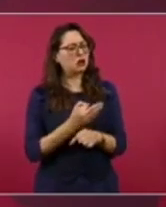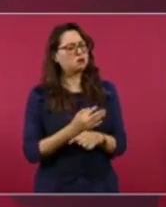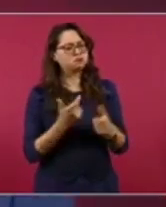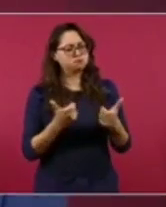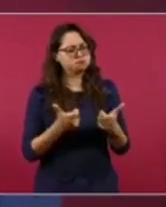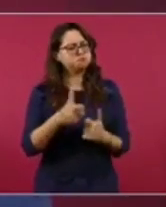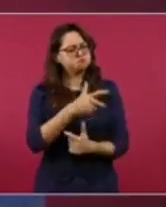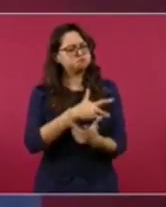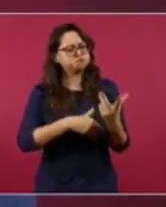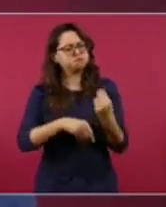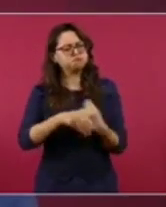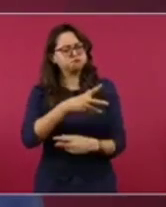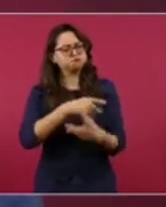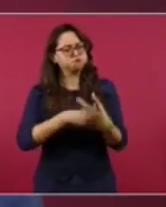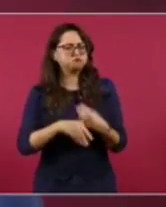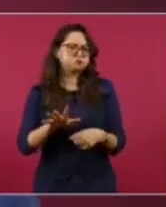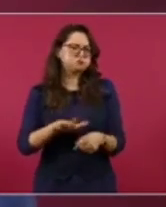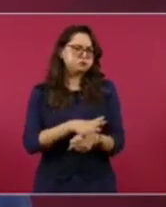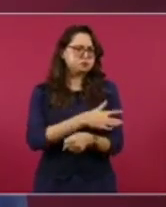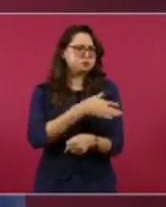México, que